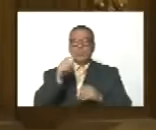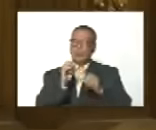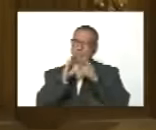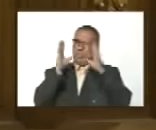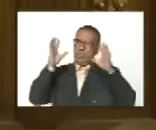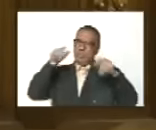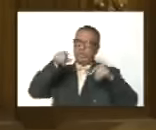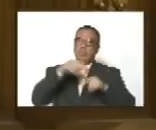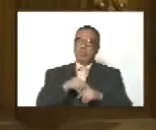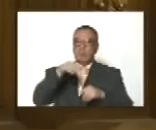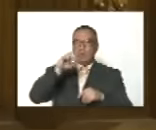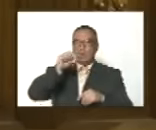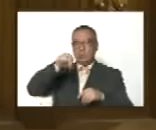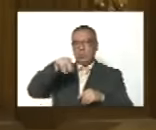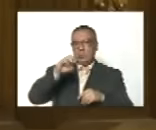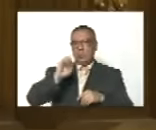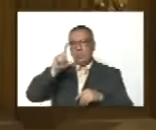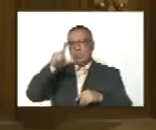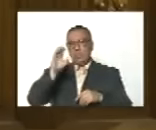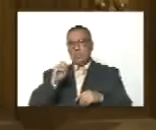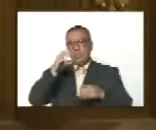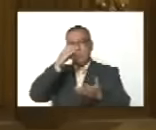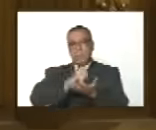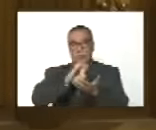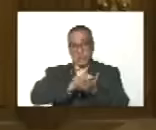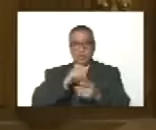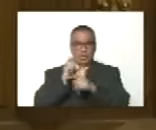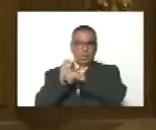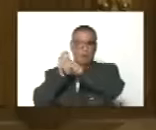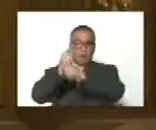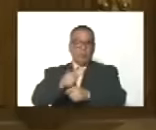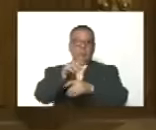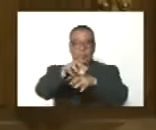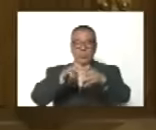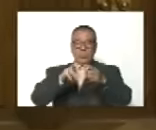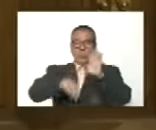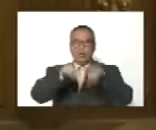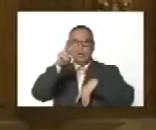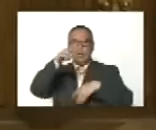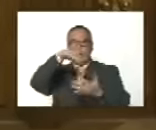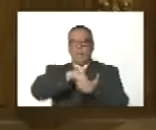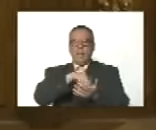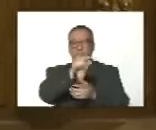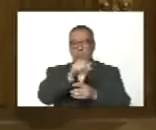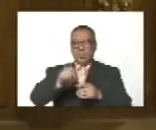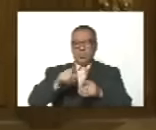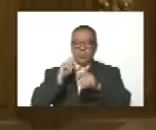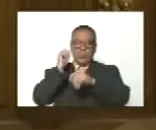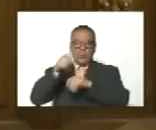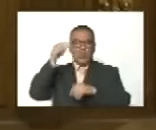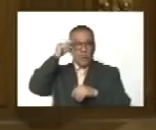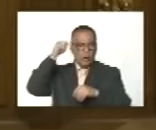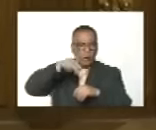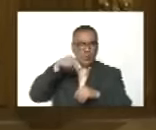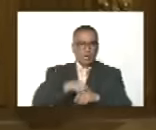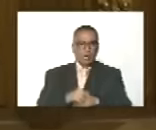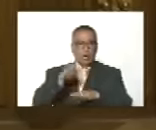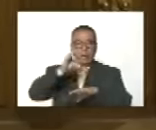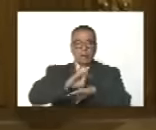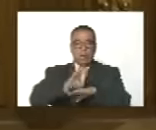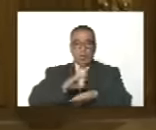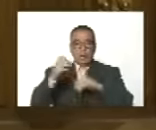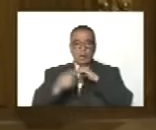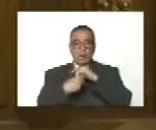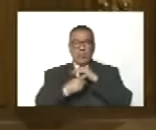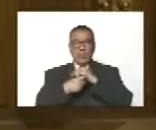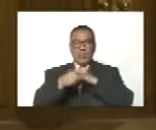milagros. Shenzhen era una ciudad pescadora, de 12.000 pescadores. Hoy es la ciudad